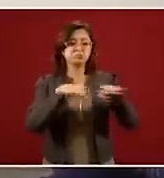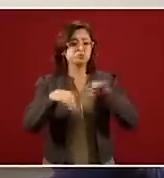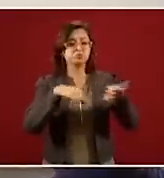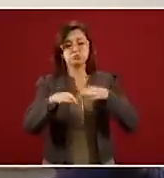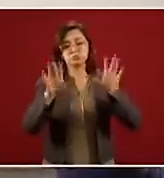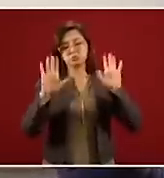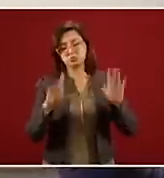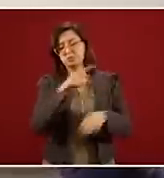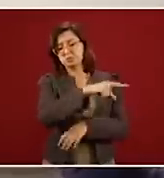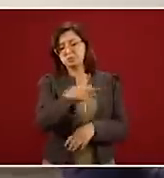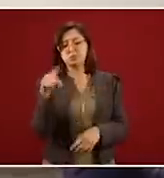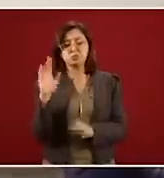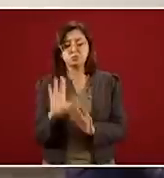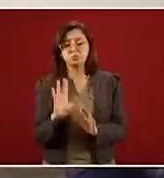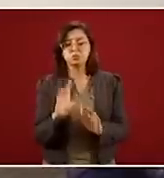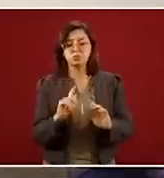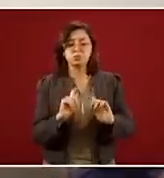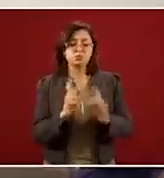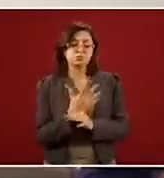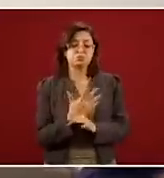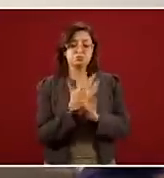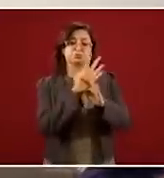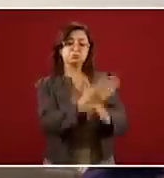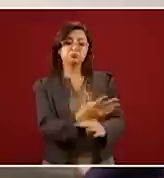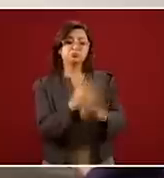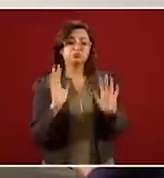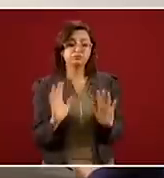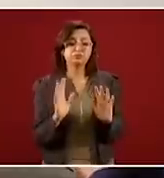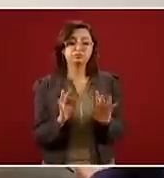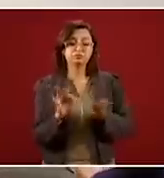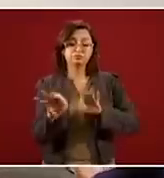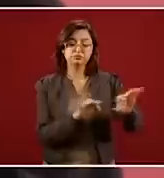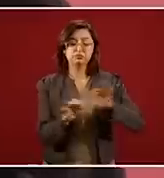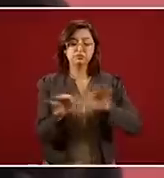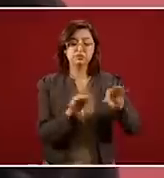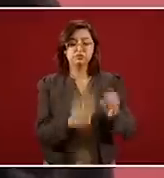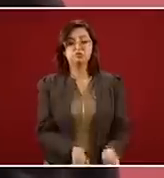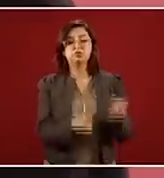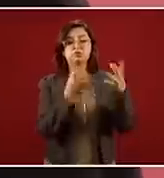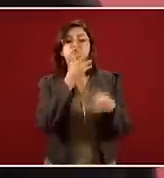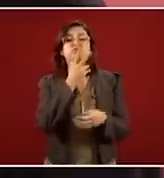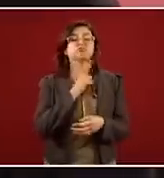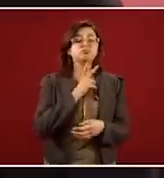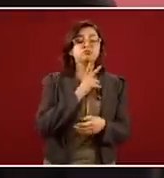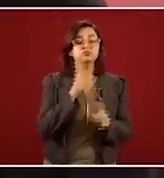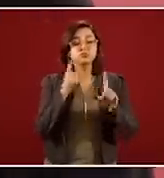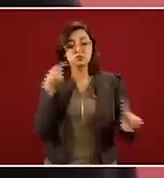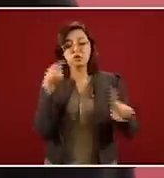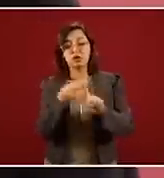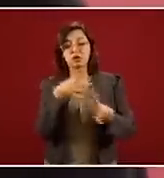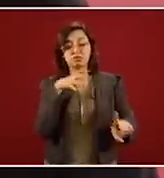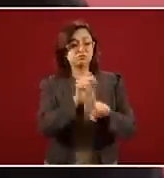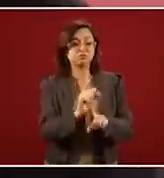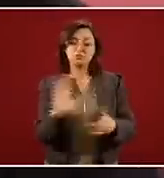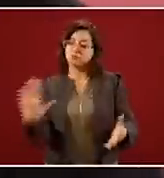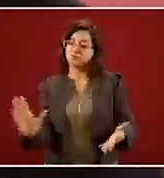alcanzar la producción que ellos han estimado. Entonces, en ese sentido, así quedaría el tema. En